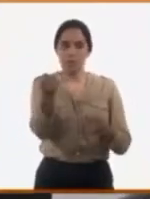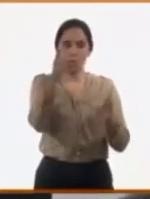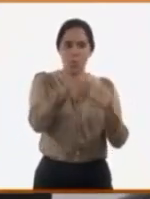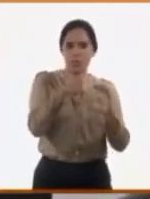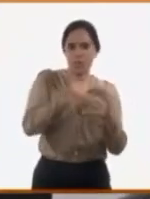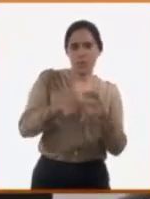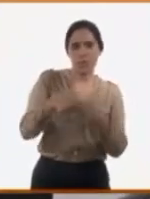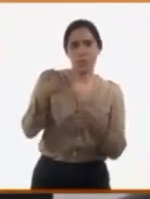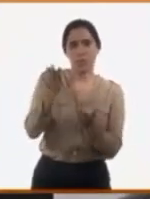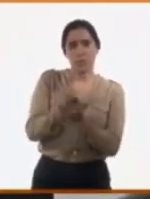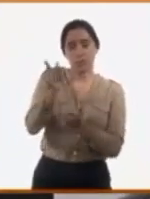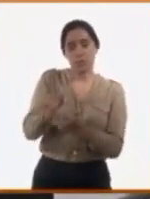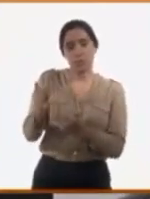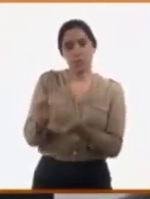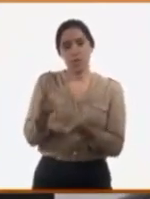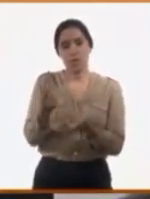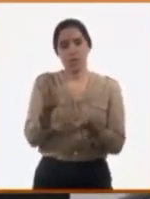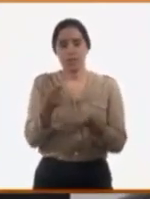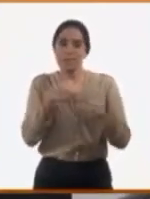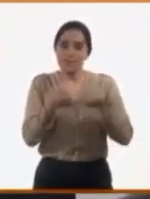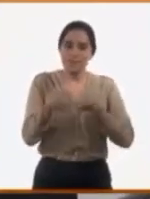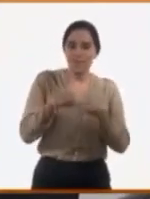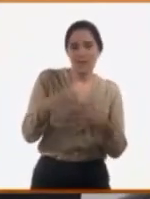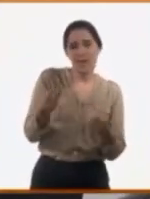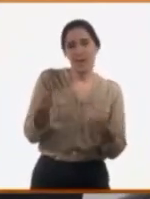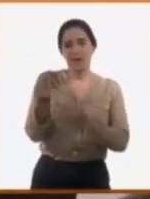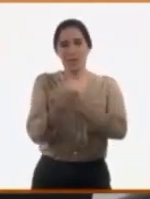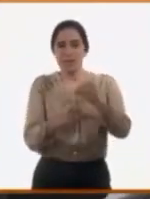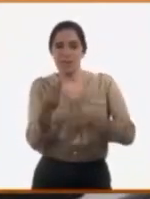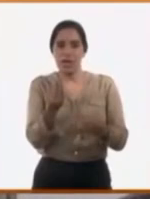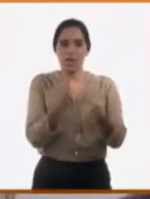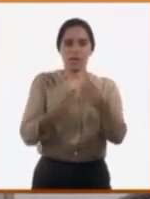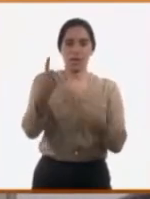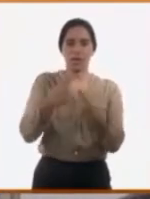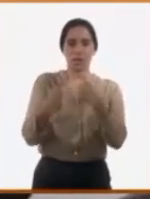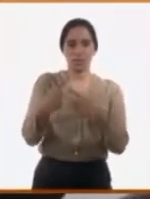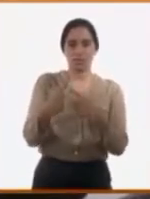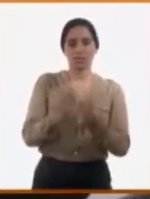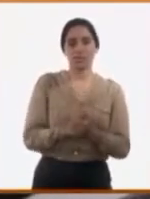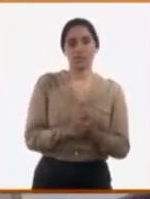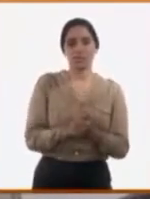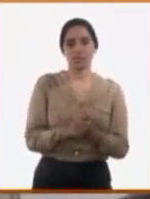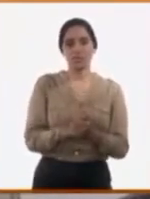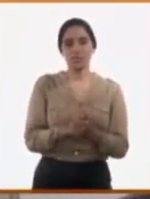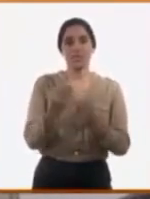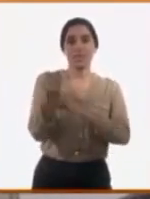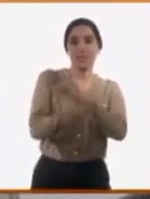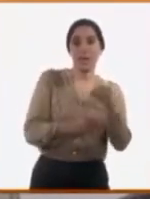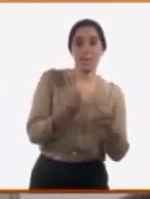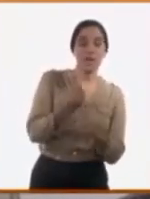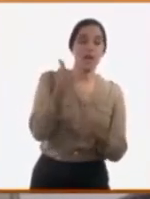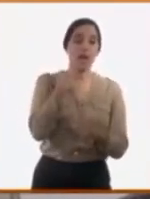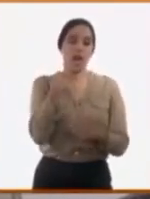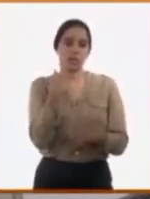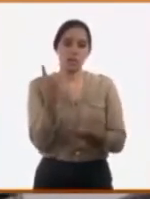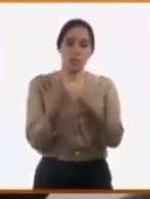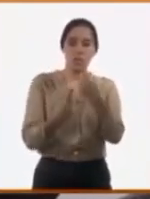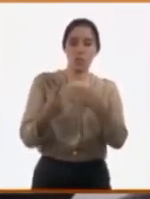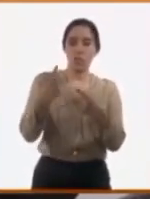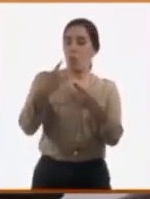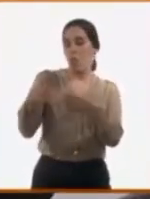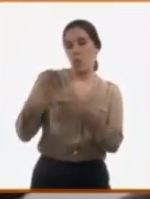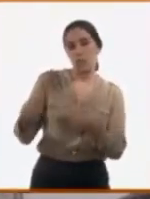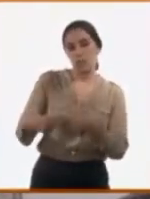diferente en esa dirección también pueden trasladarse asignaturas de un periodo a otro de un año académico a otro